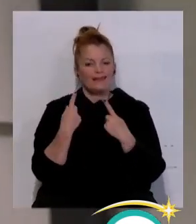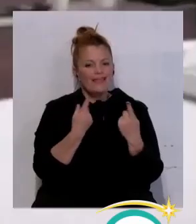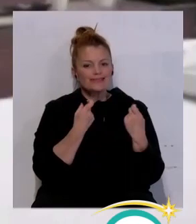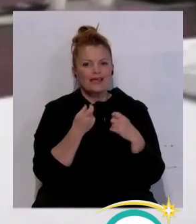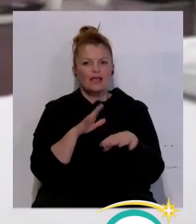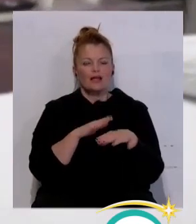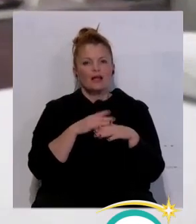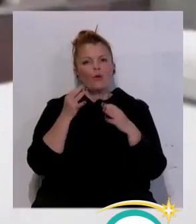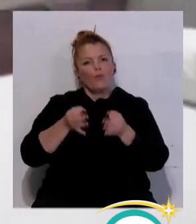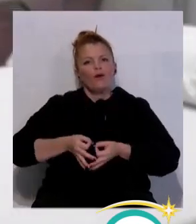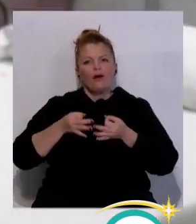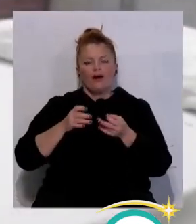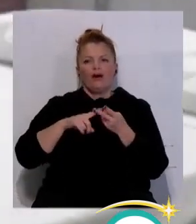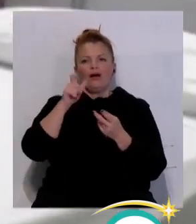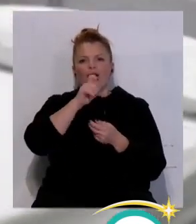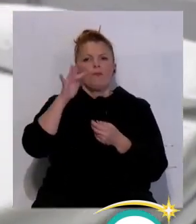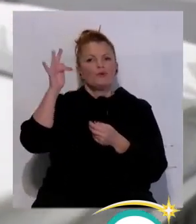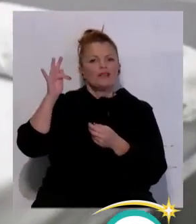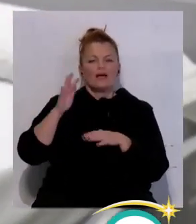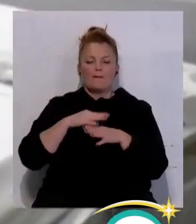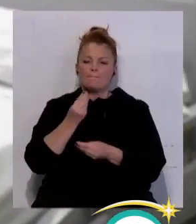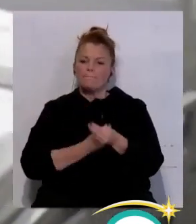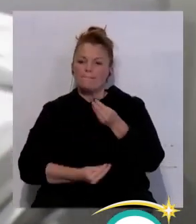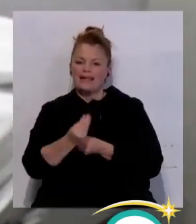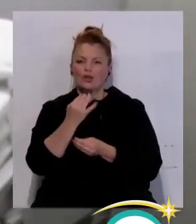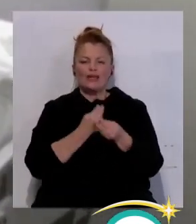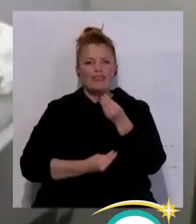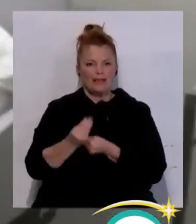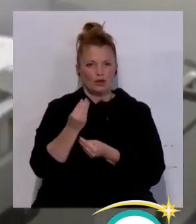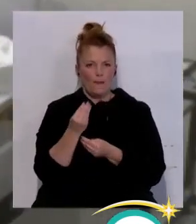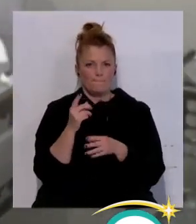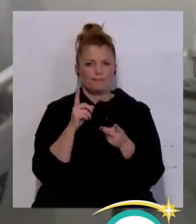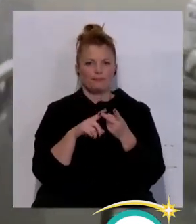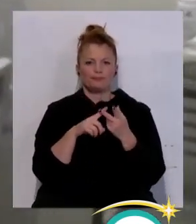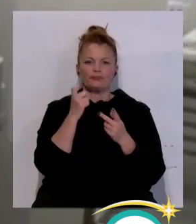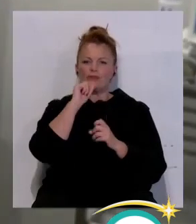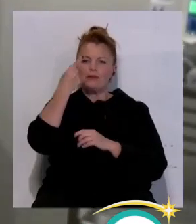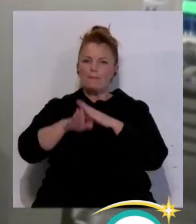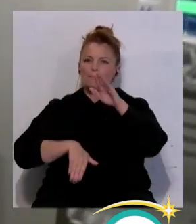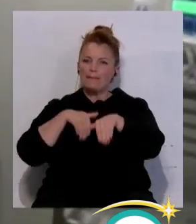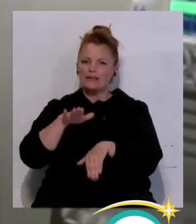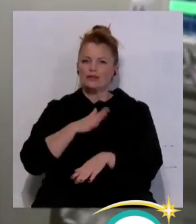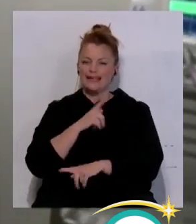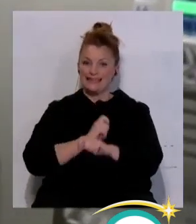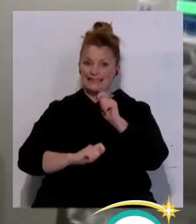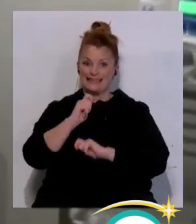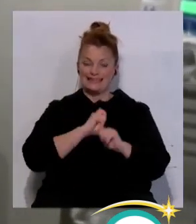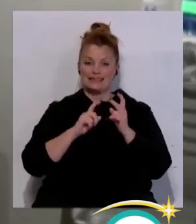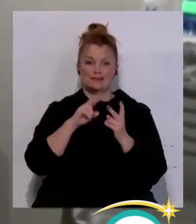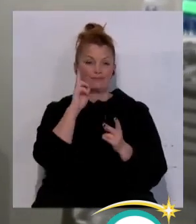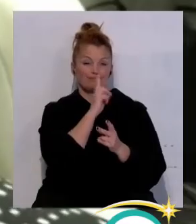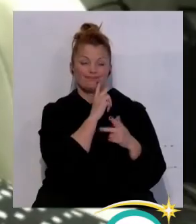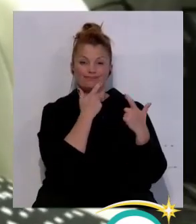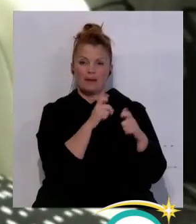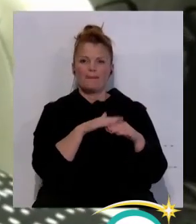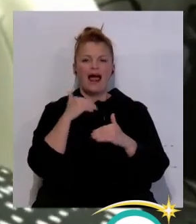los estereotipos positivistas en torno al parto y el nacimiento. Es el primer paso, según la Asociación Matrioskas,